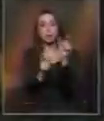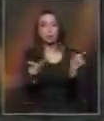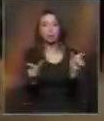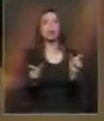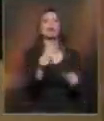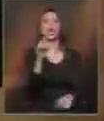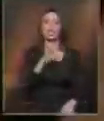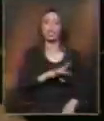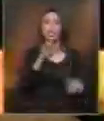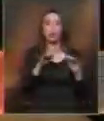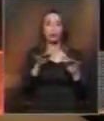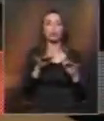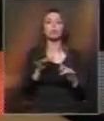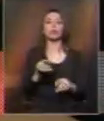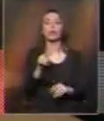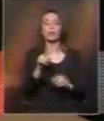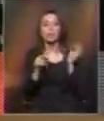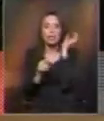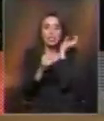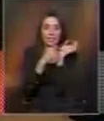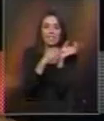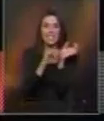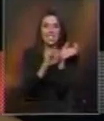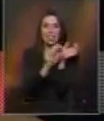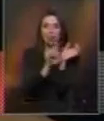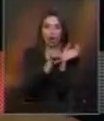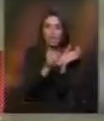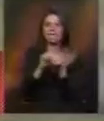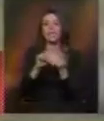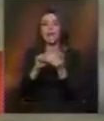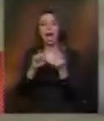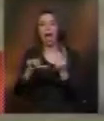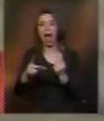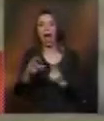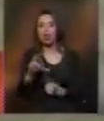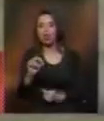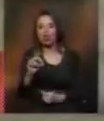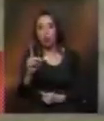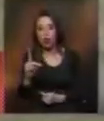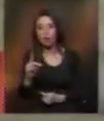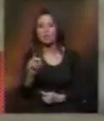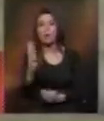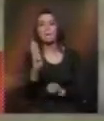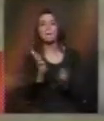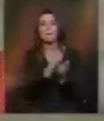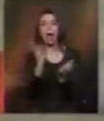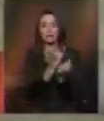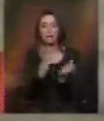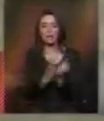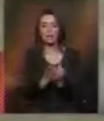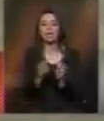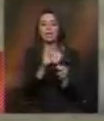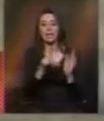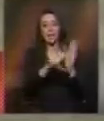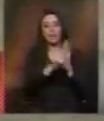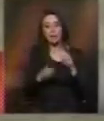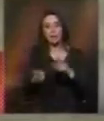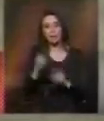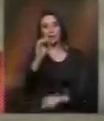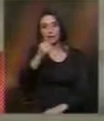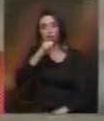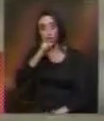Está disponible para teléfonos con iOS, Android y BlackBerry. Yo creo que la tolerancia cero al alcohol nos ayudó